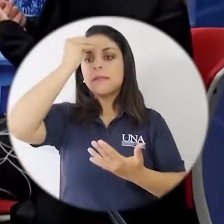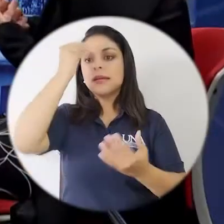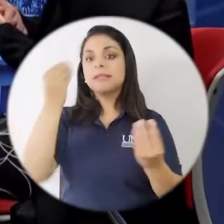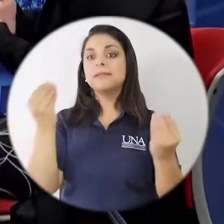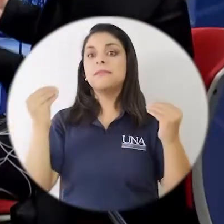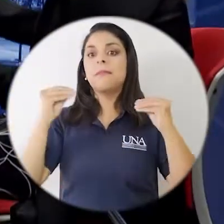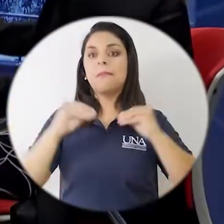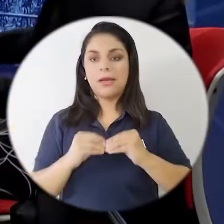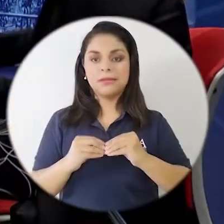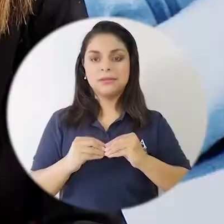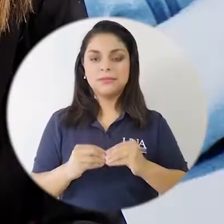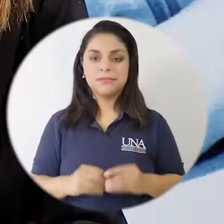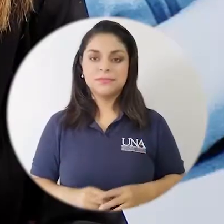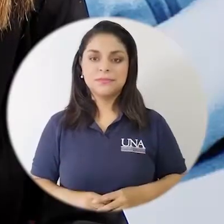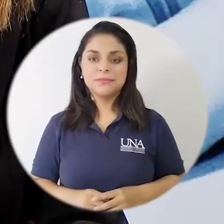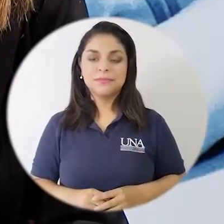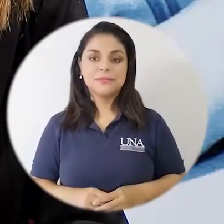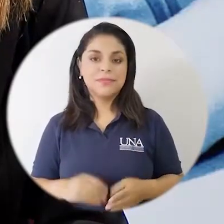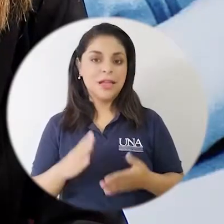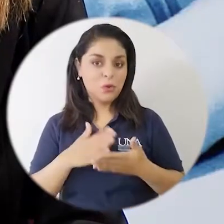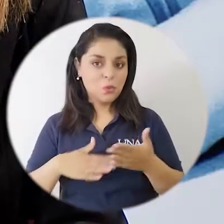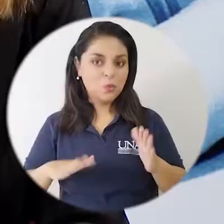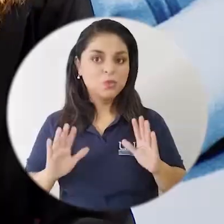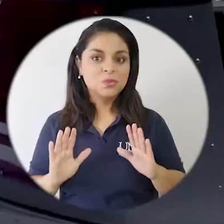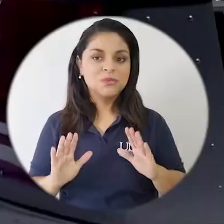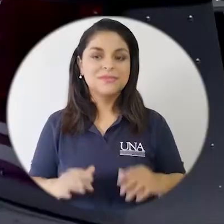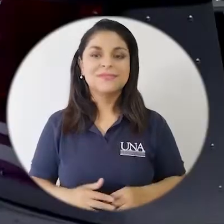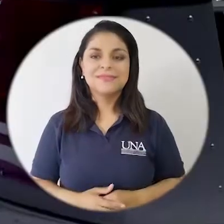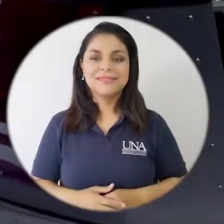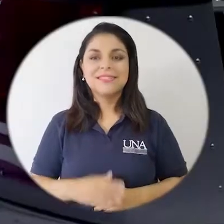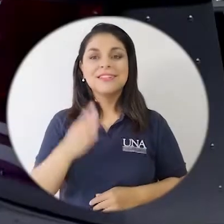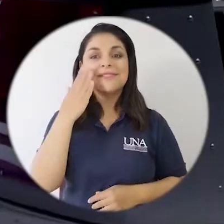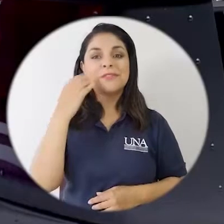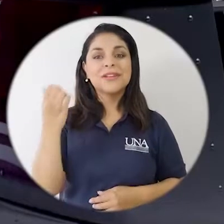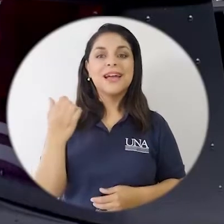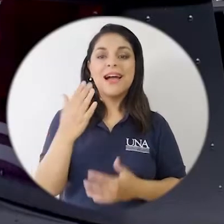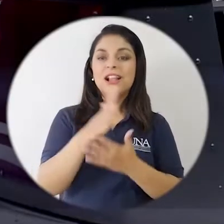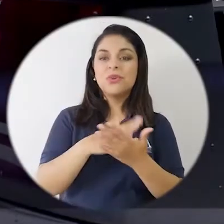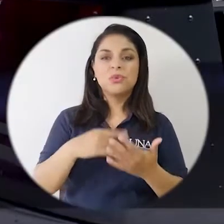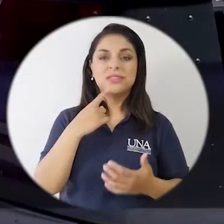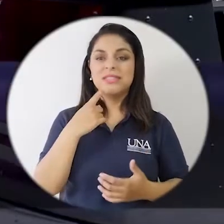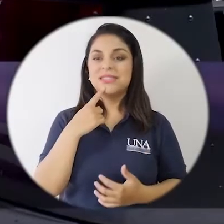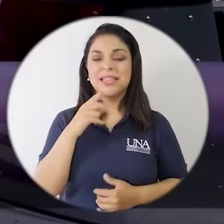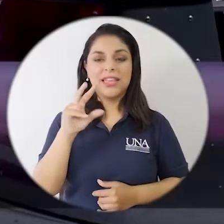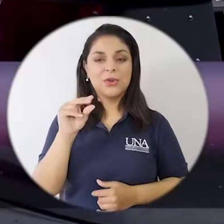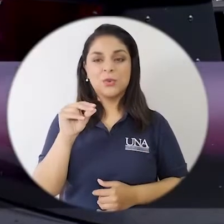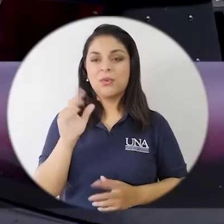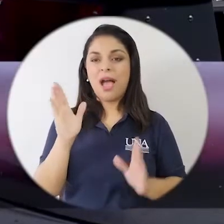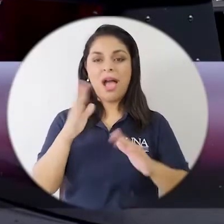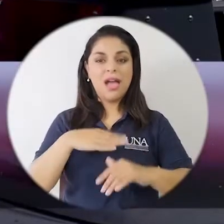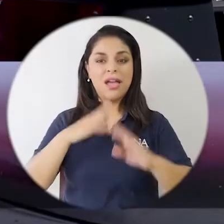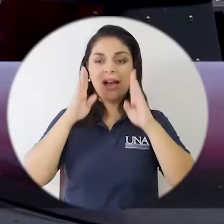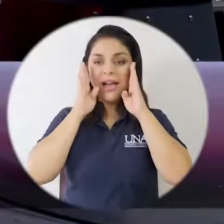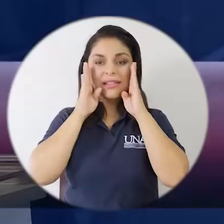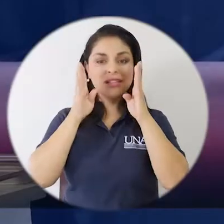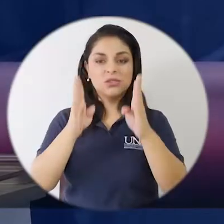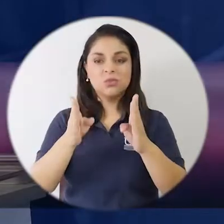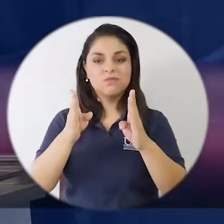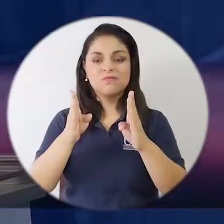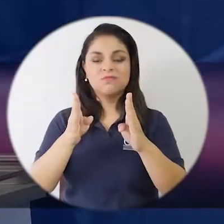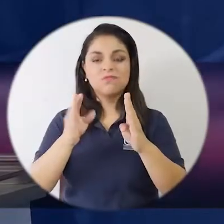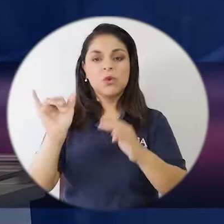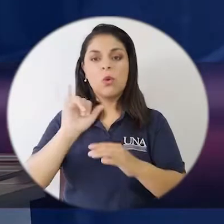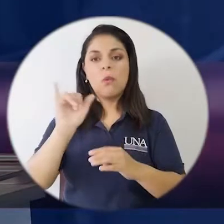más en unos conceptos. Algunos, sí, porque también hay algunos que sienten que no están recibiendo la atención que